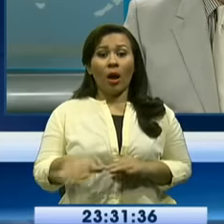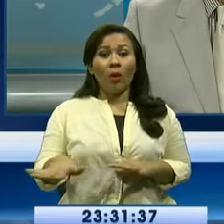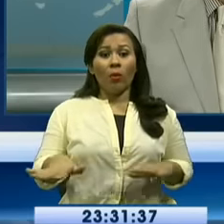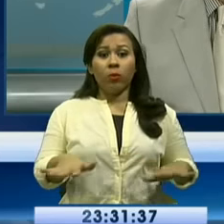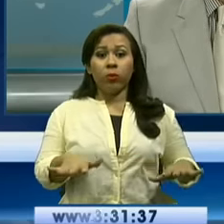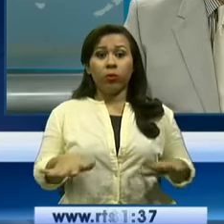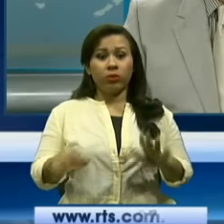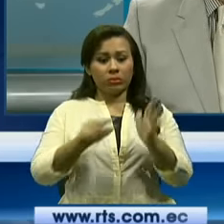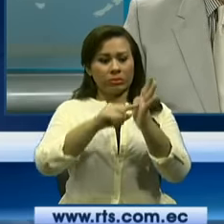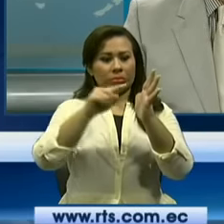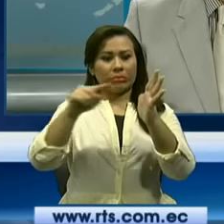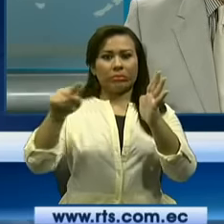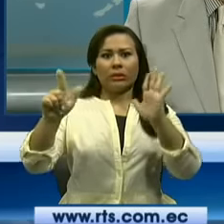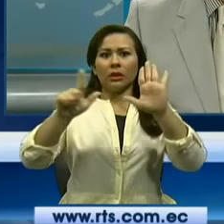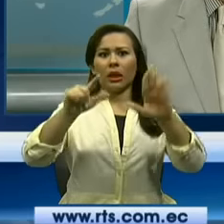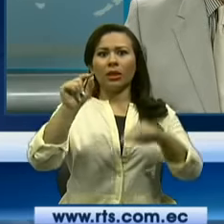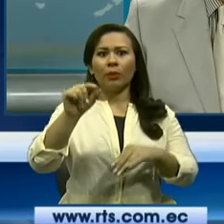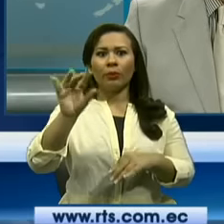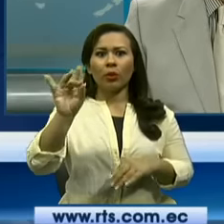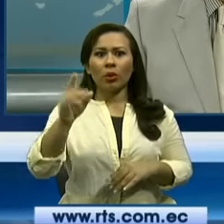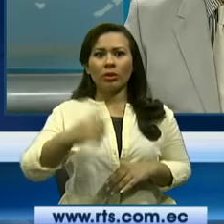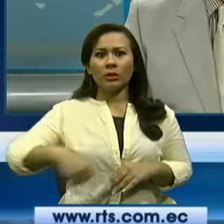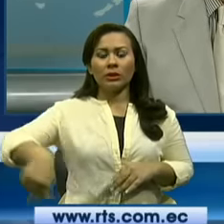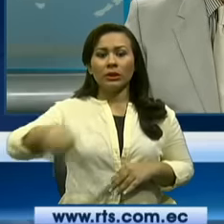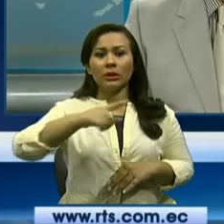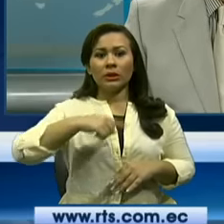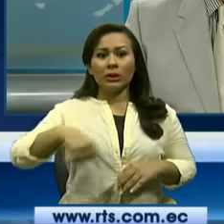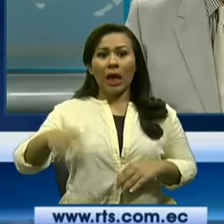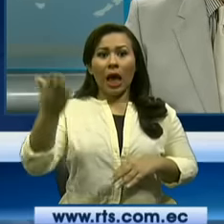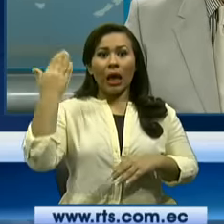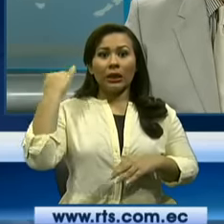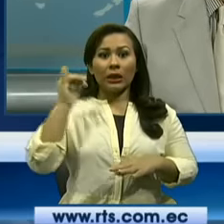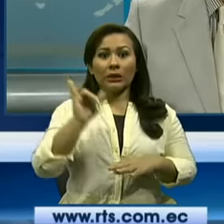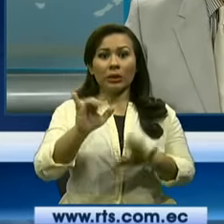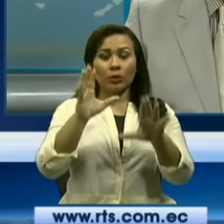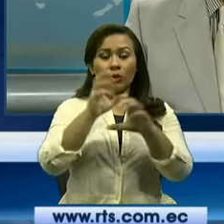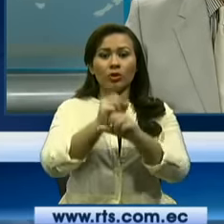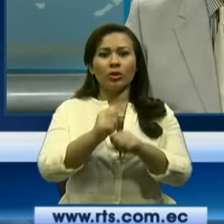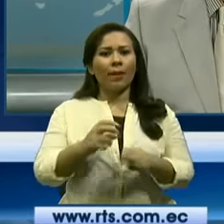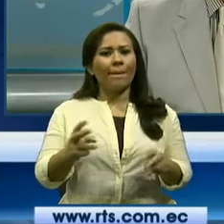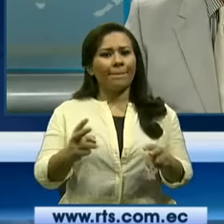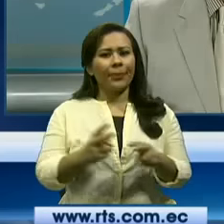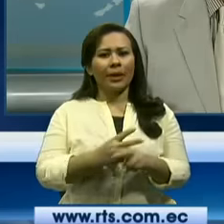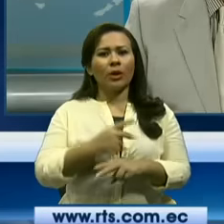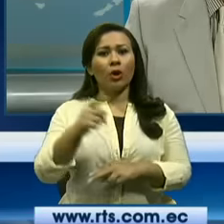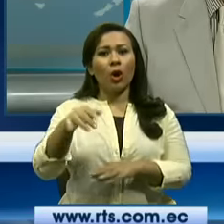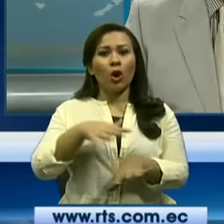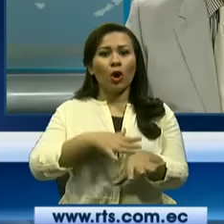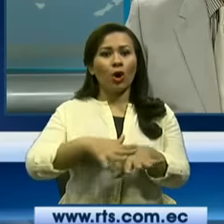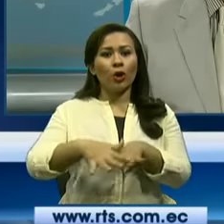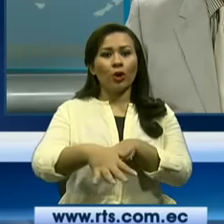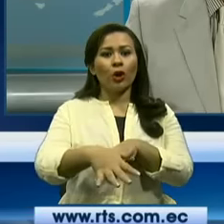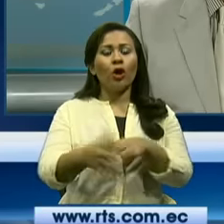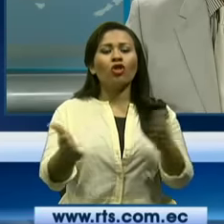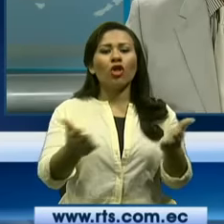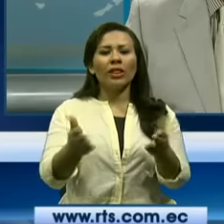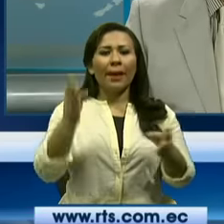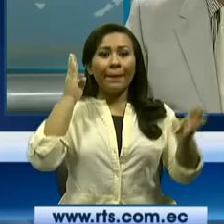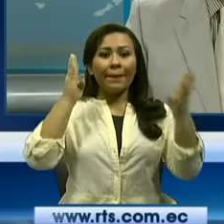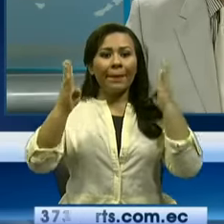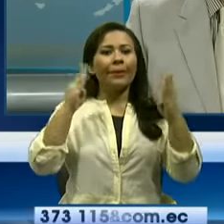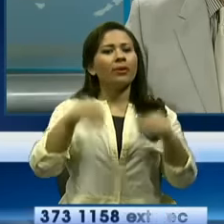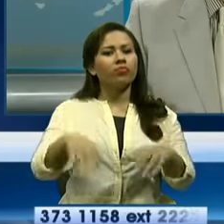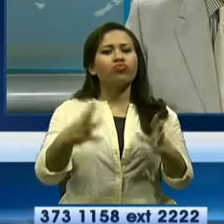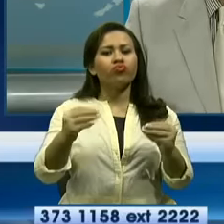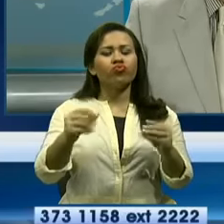de 7.8 grados que sacudió la noche del sábado. El cantón más afectado en la provincia de Los Ríos es el cantón Babahoyo. Los